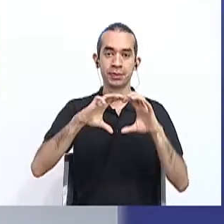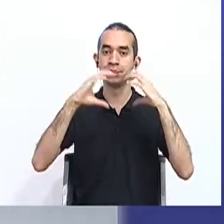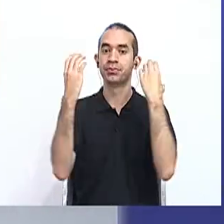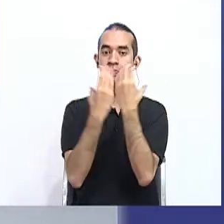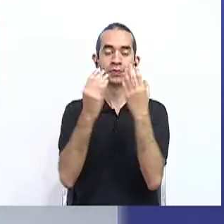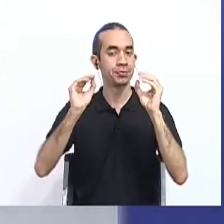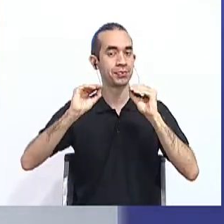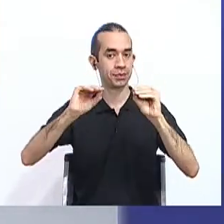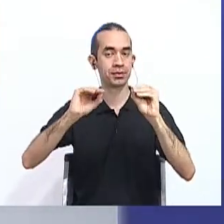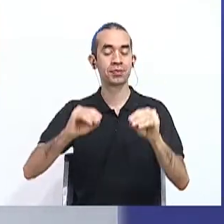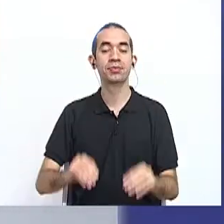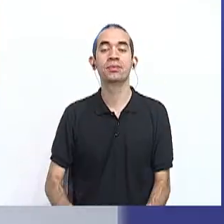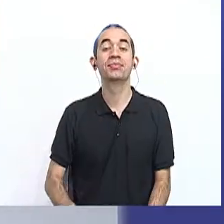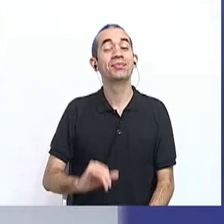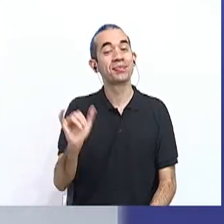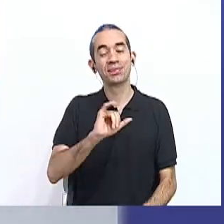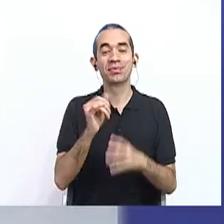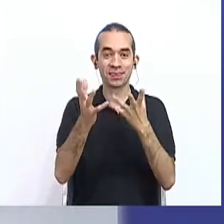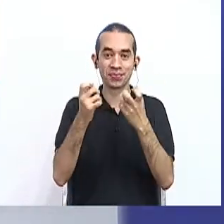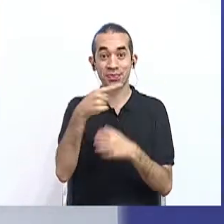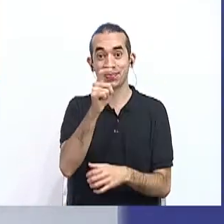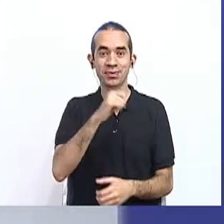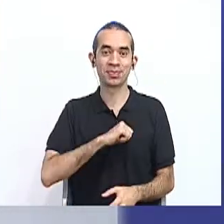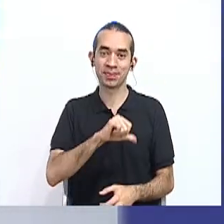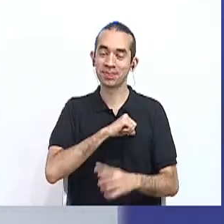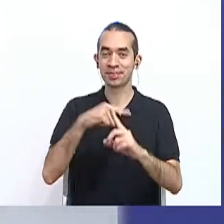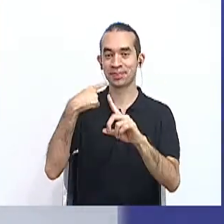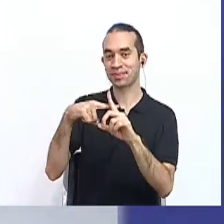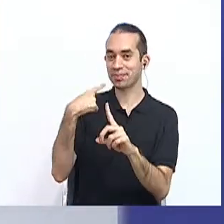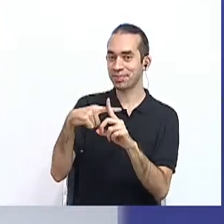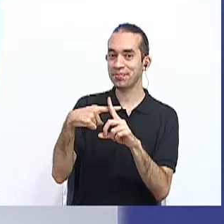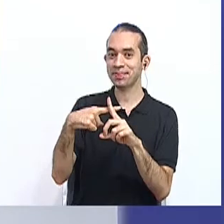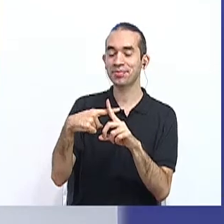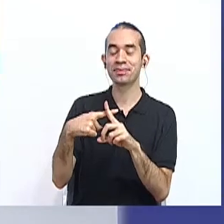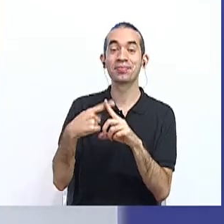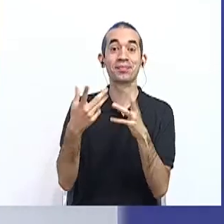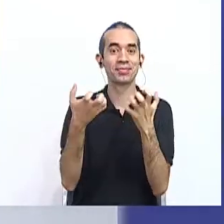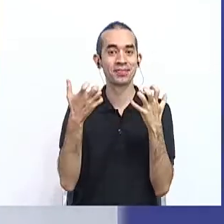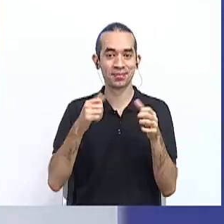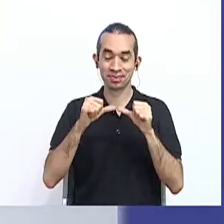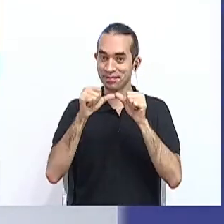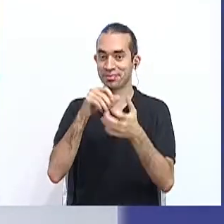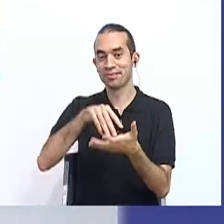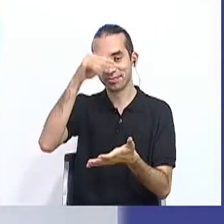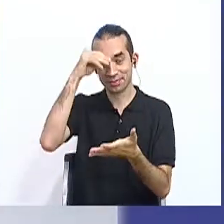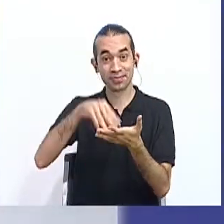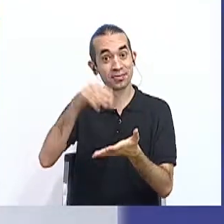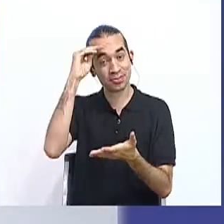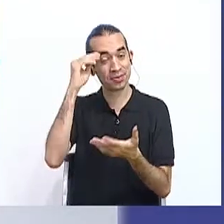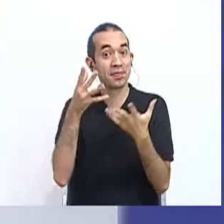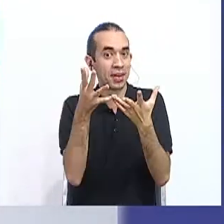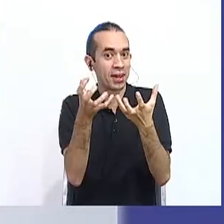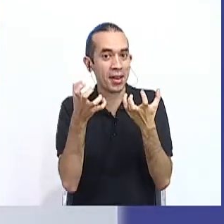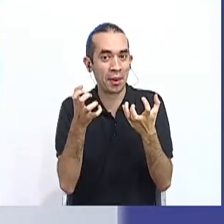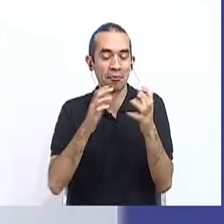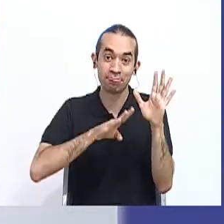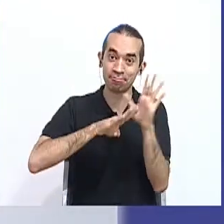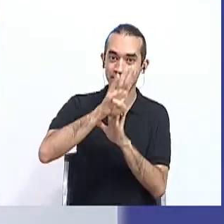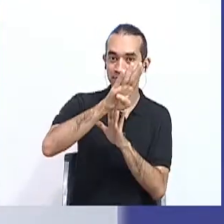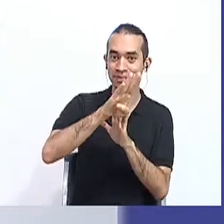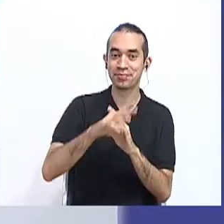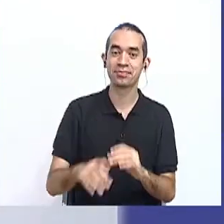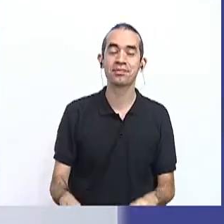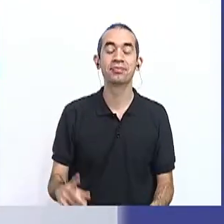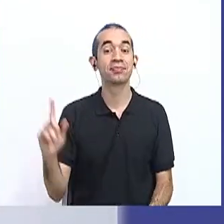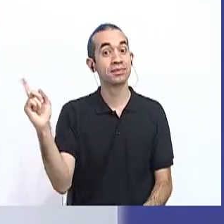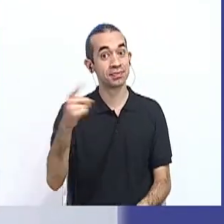clase. También quiero que tengan una actitud positiva, con esos deseos de seguir aprendiendo, con esos deseos de superación.